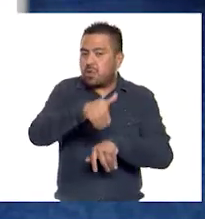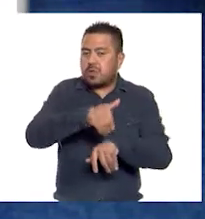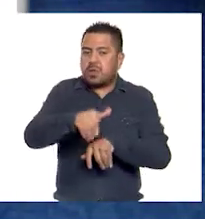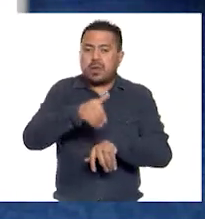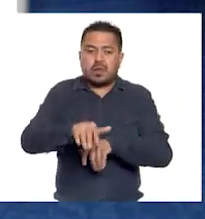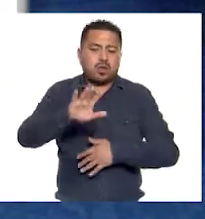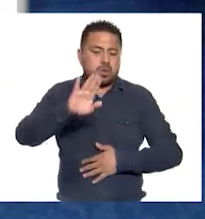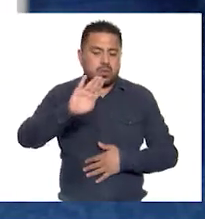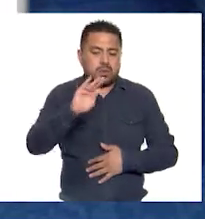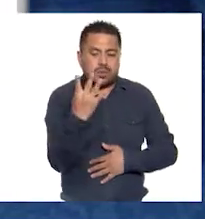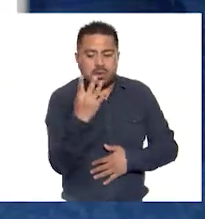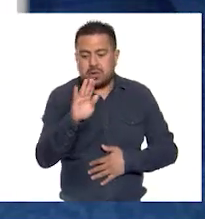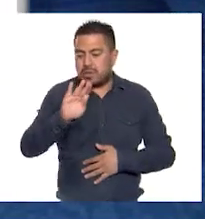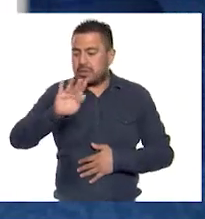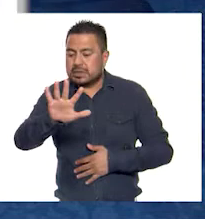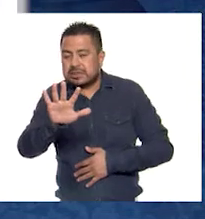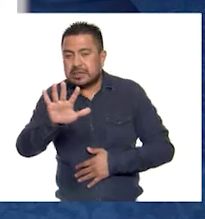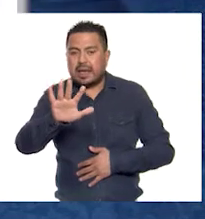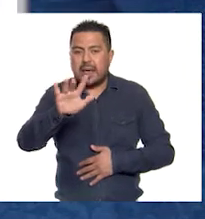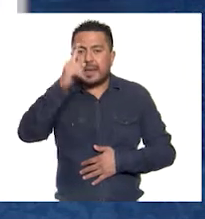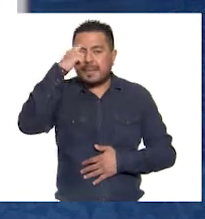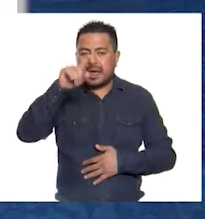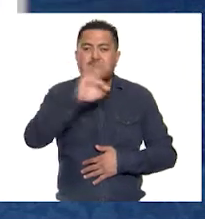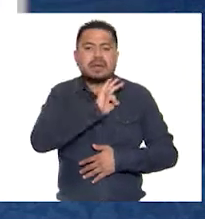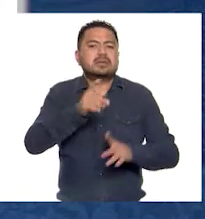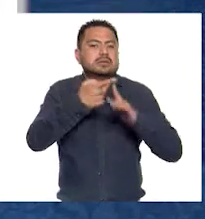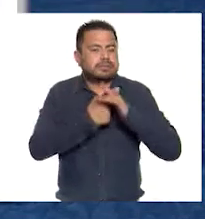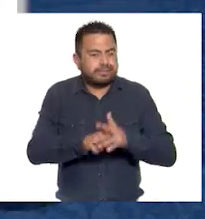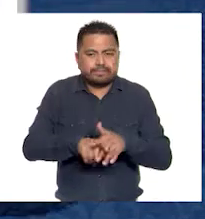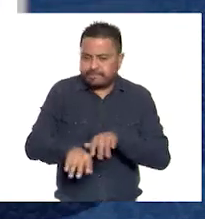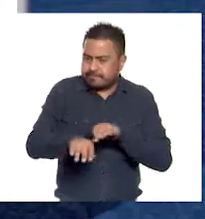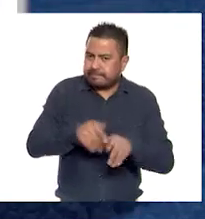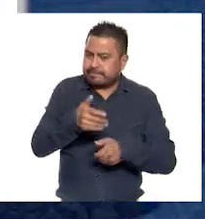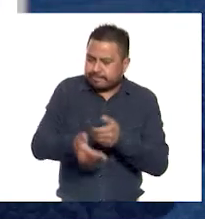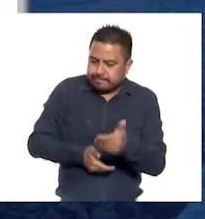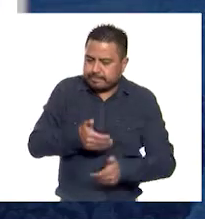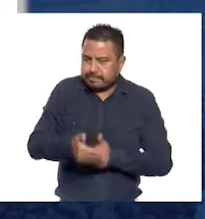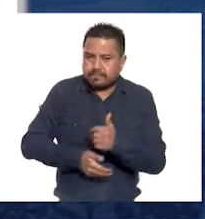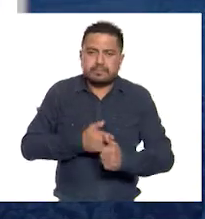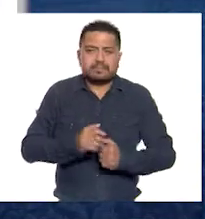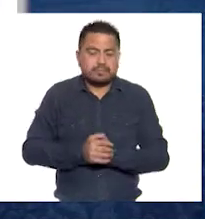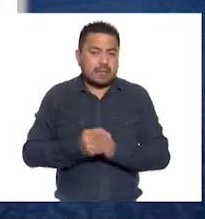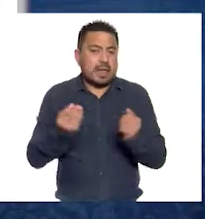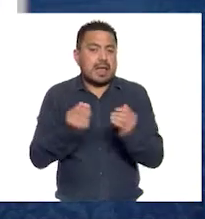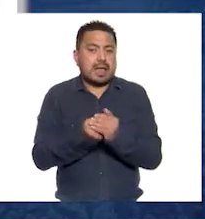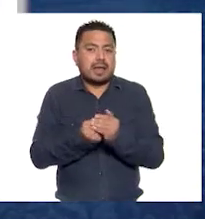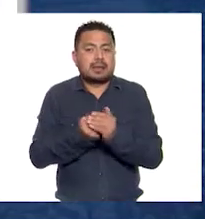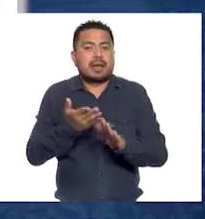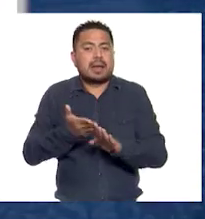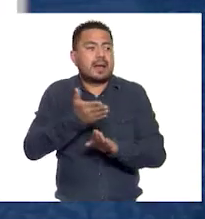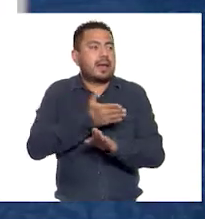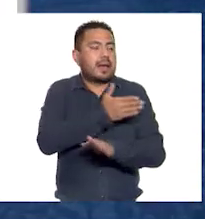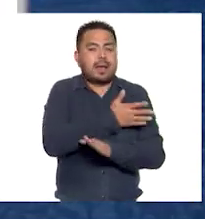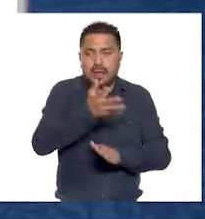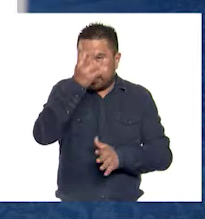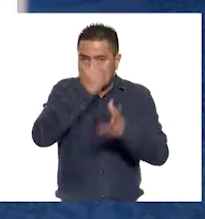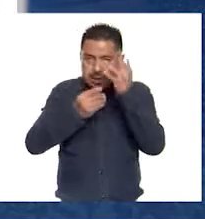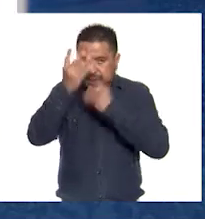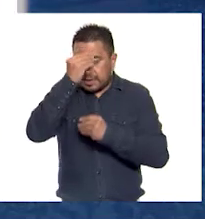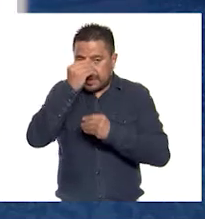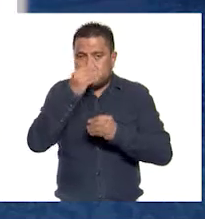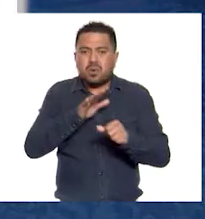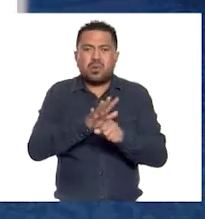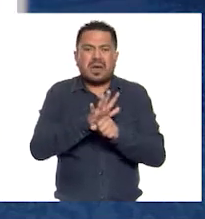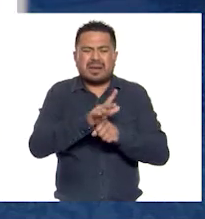páginas 94 y 95 para que comencemos a trabajar. En clases pasadas aprendimos que uno